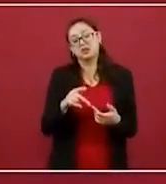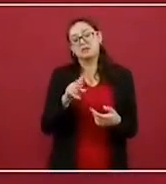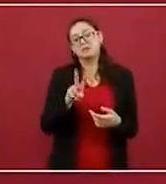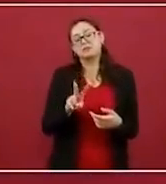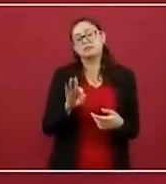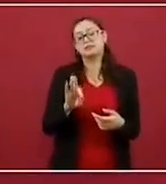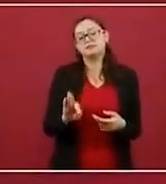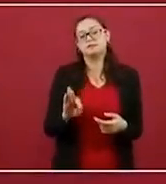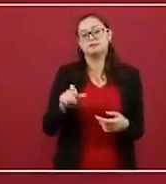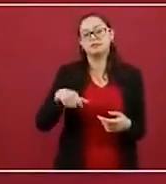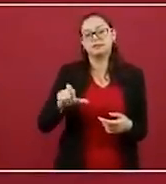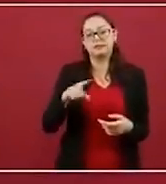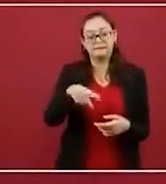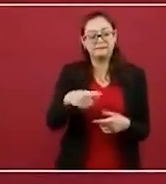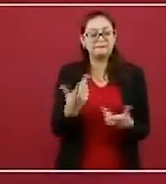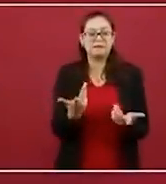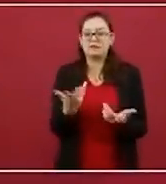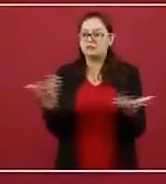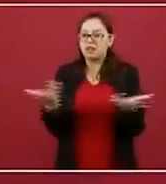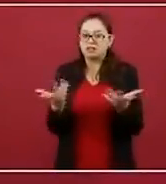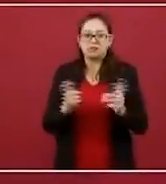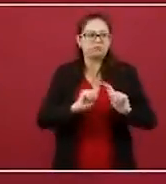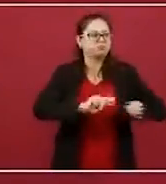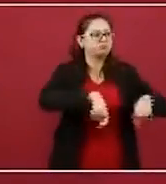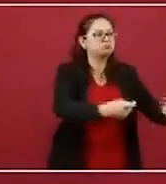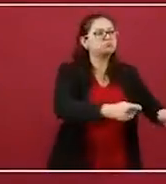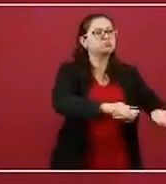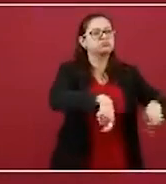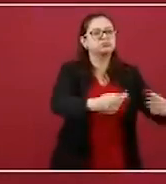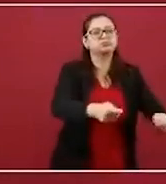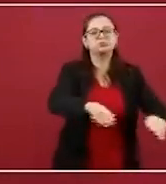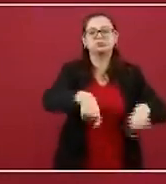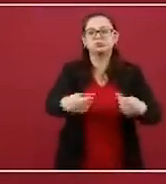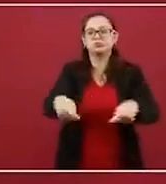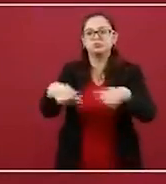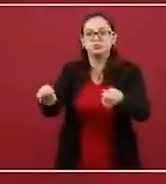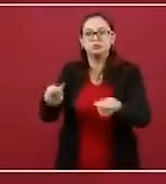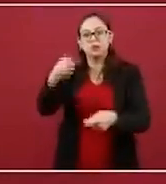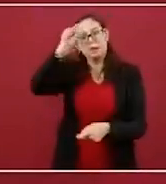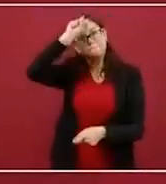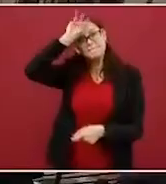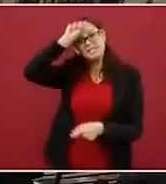en la entrega de concesiones para la explotación minera